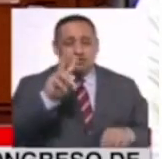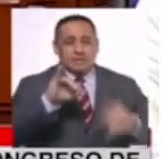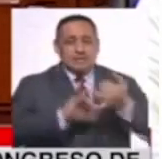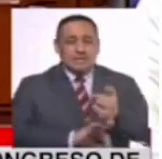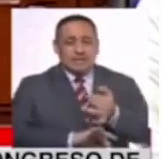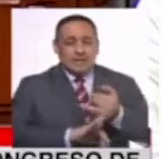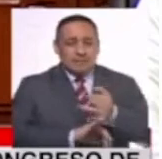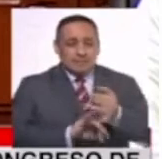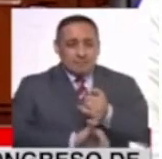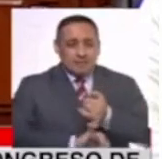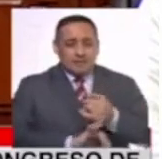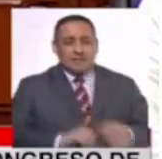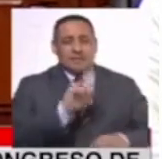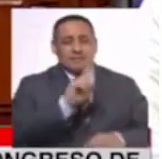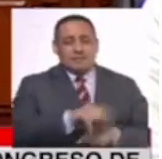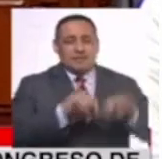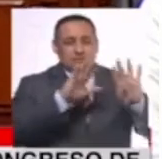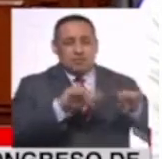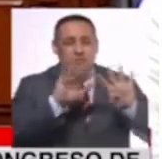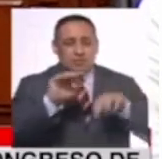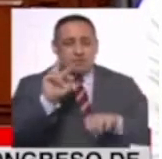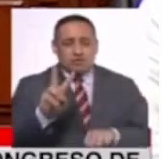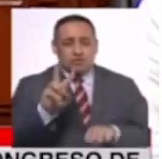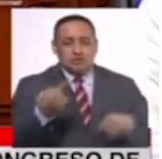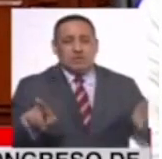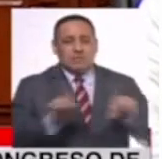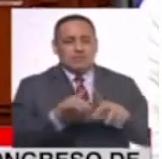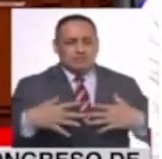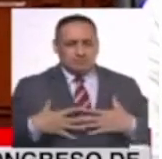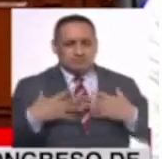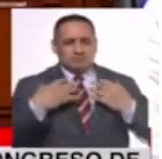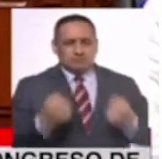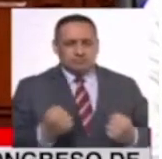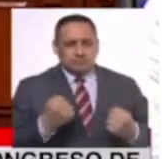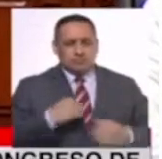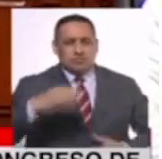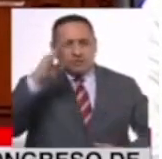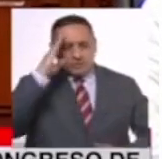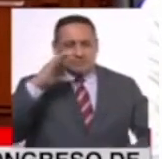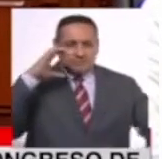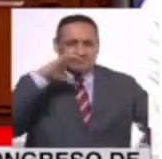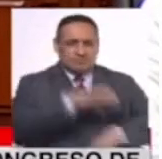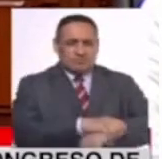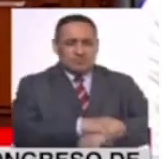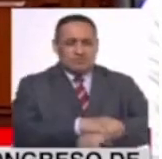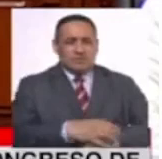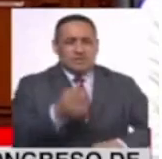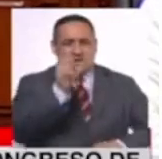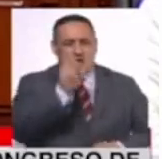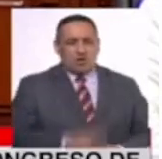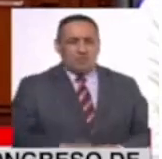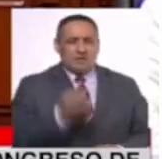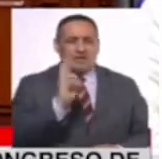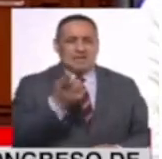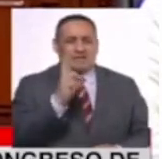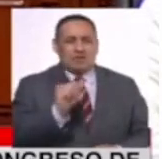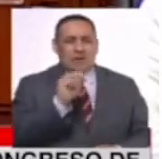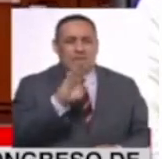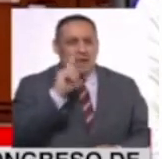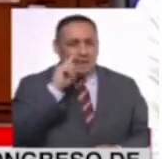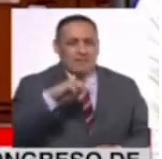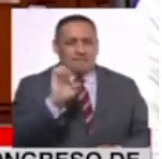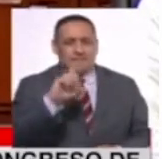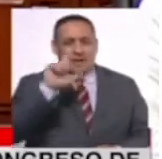12 de septiembre de 1992, valerosos policías lograron la captura del genocida Abimael